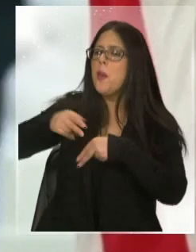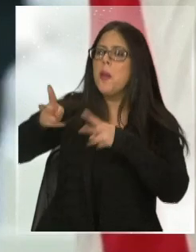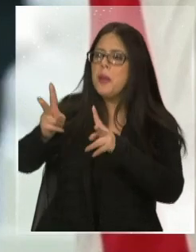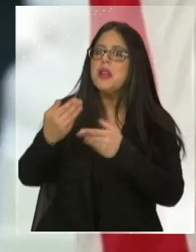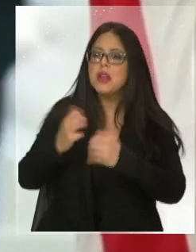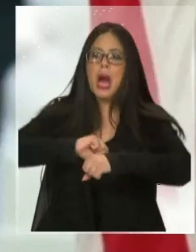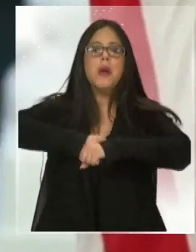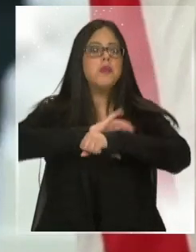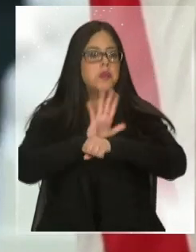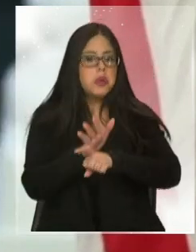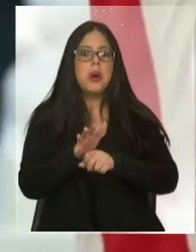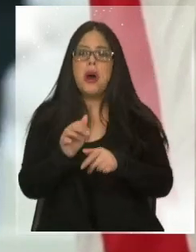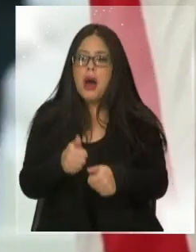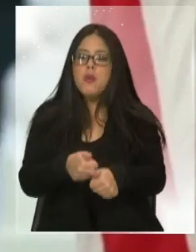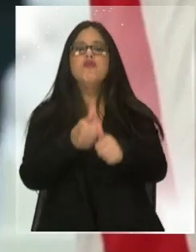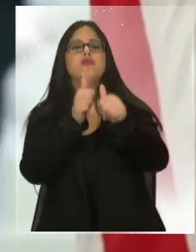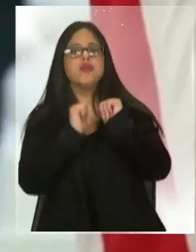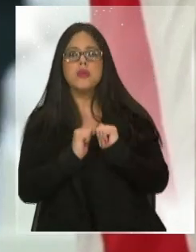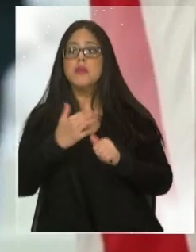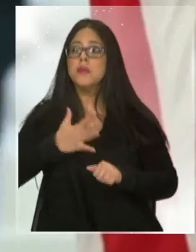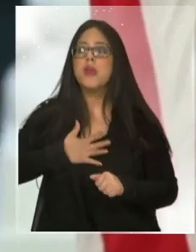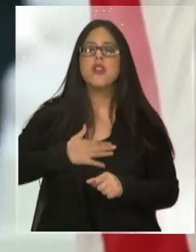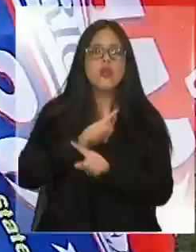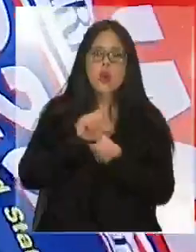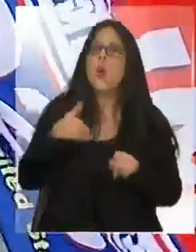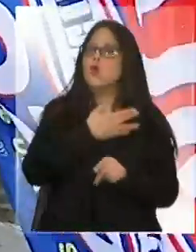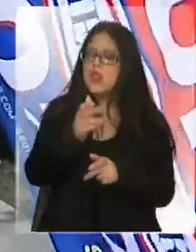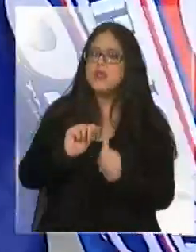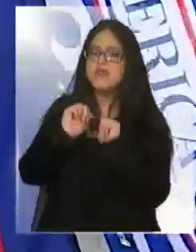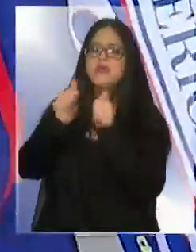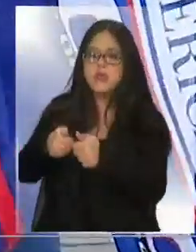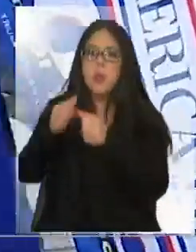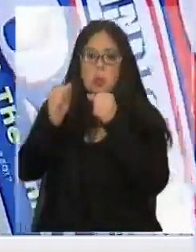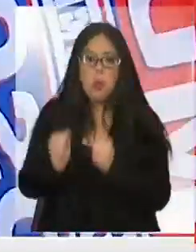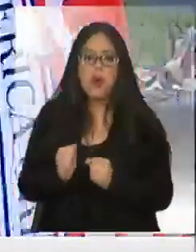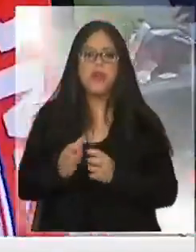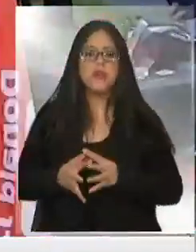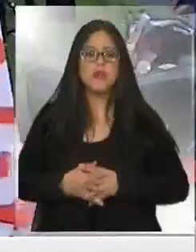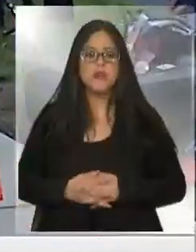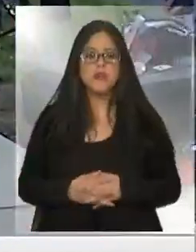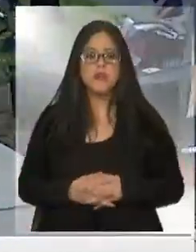domine. No le tengan miedo, lo van a vencer.